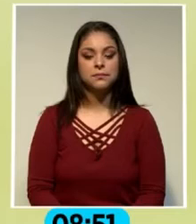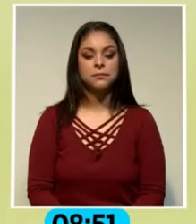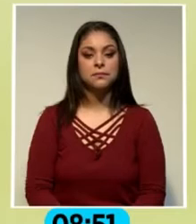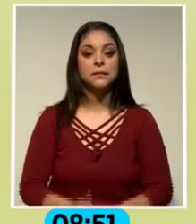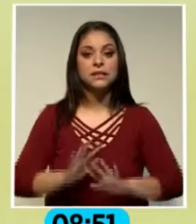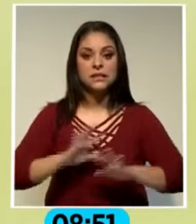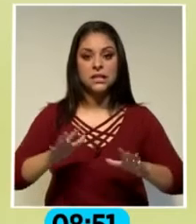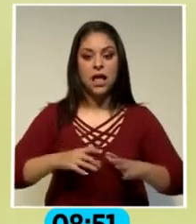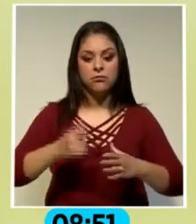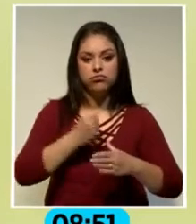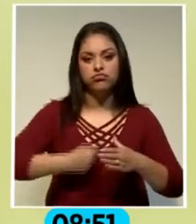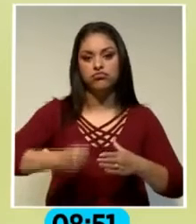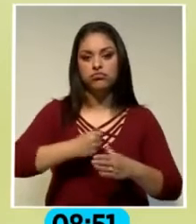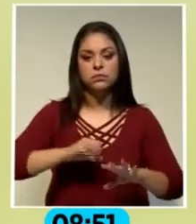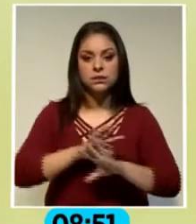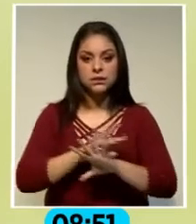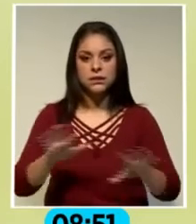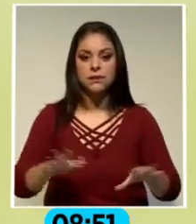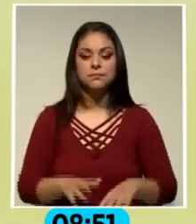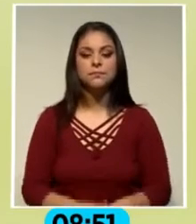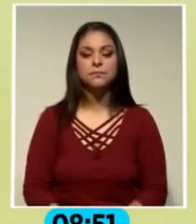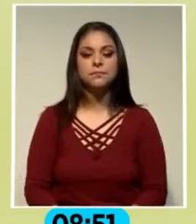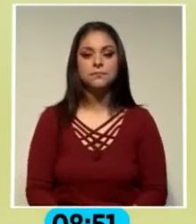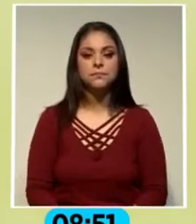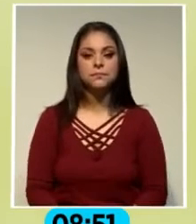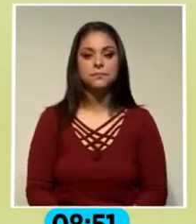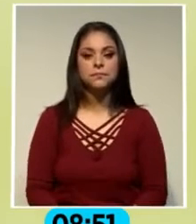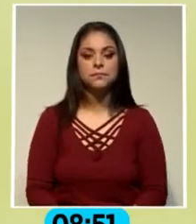Cuando ya la mezclamos, echamos